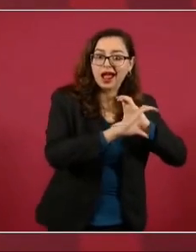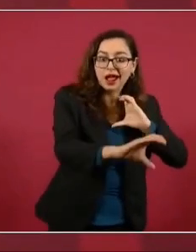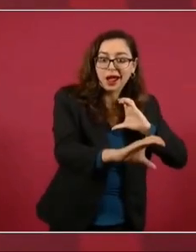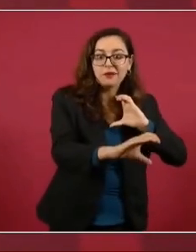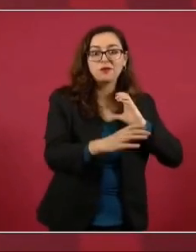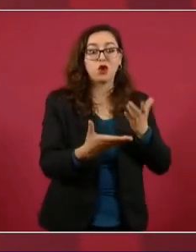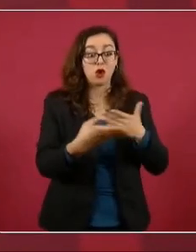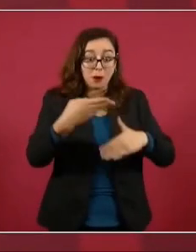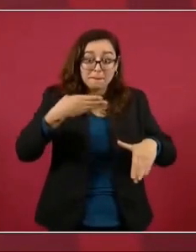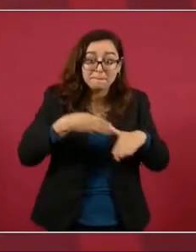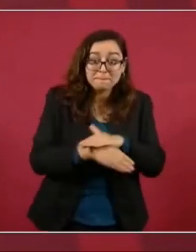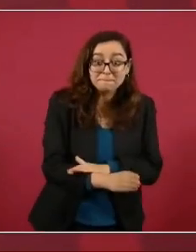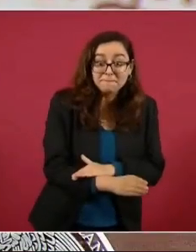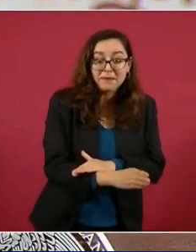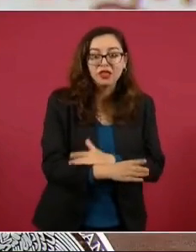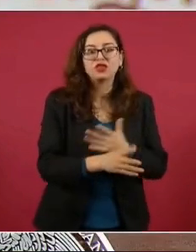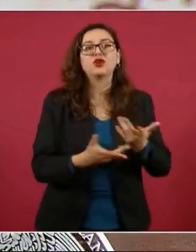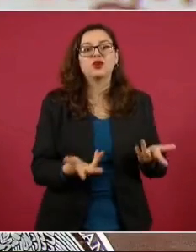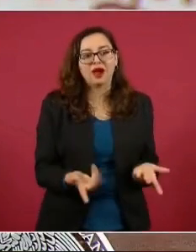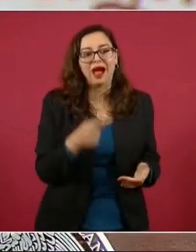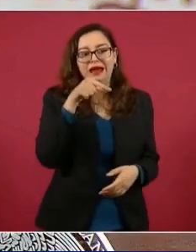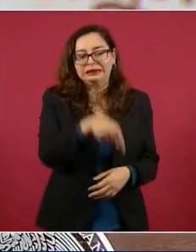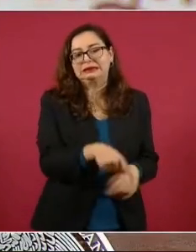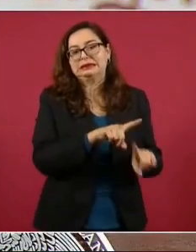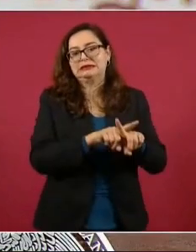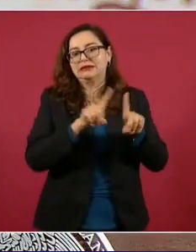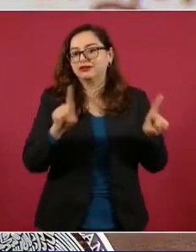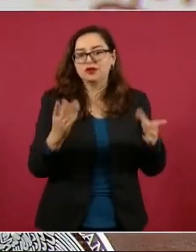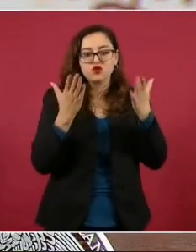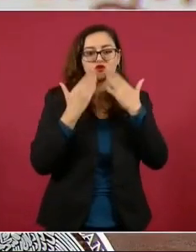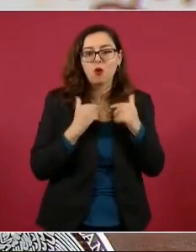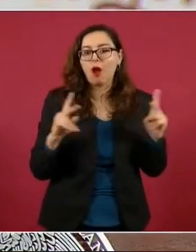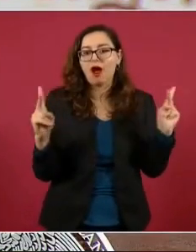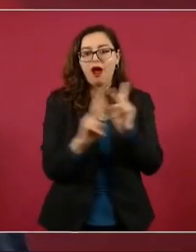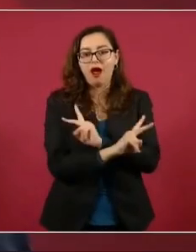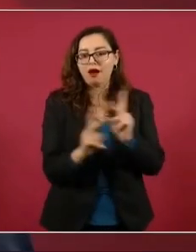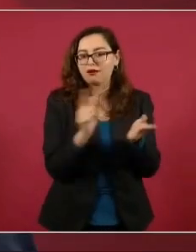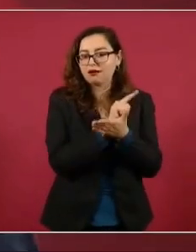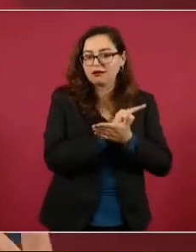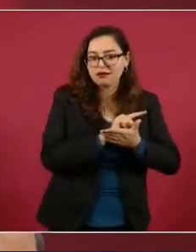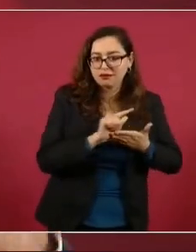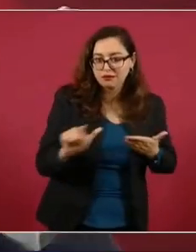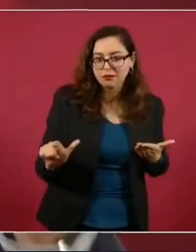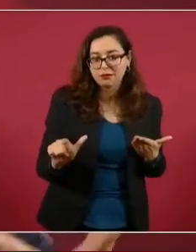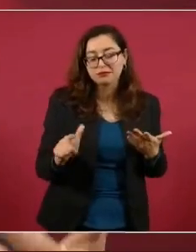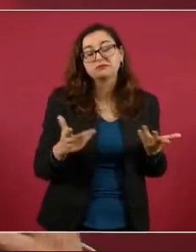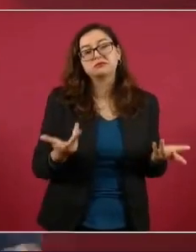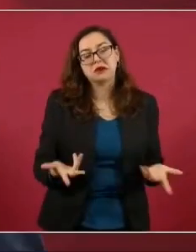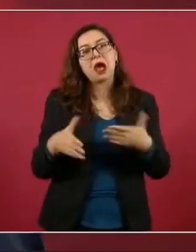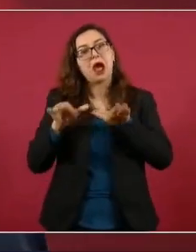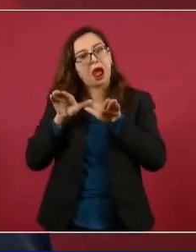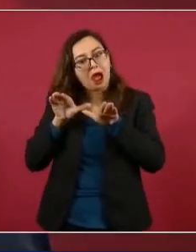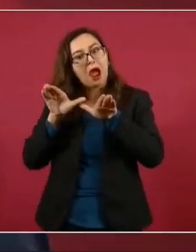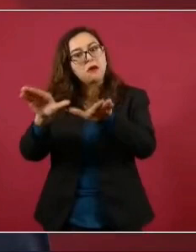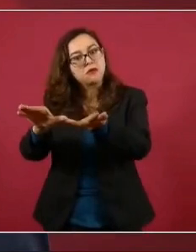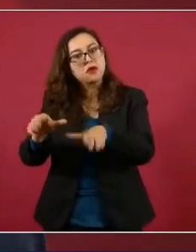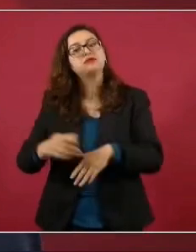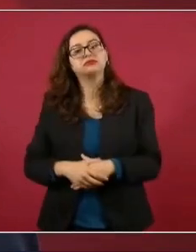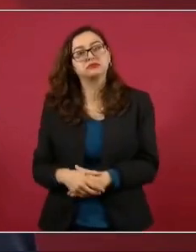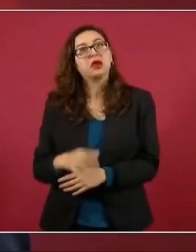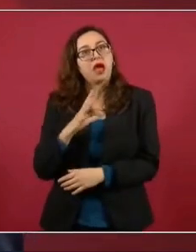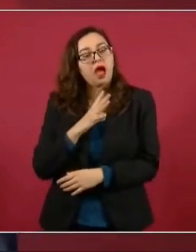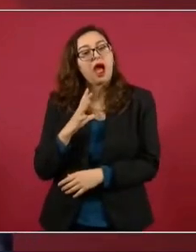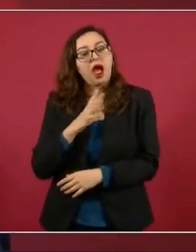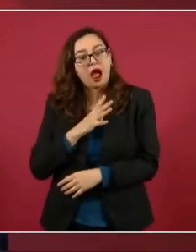en el metro, en los vagones del metro, donde no existen ese tipo de sistemas. Se empezó a utilizar en las